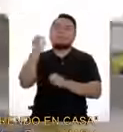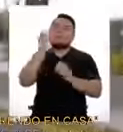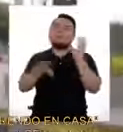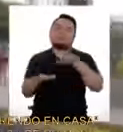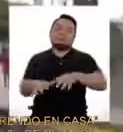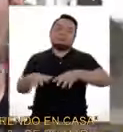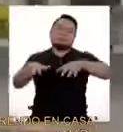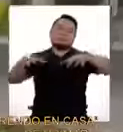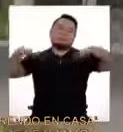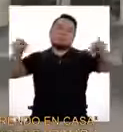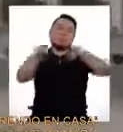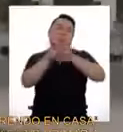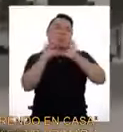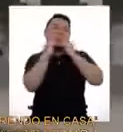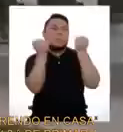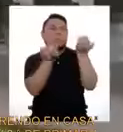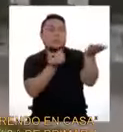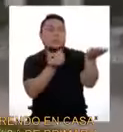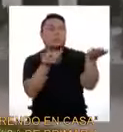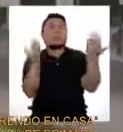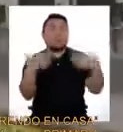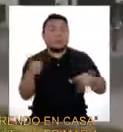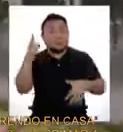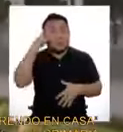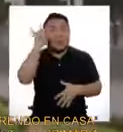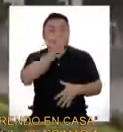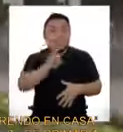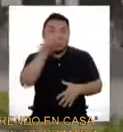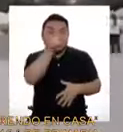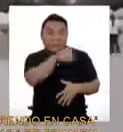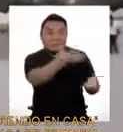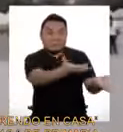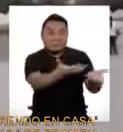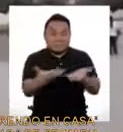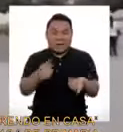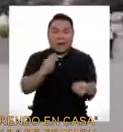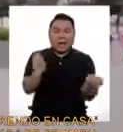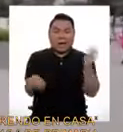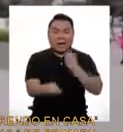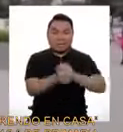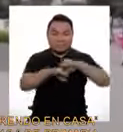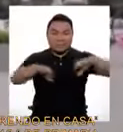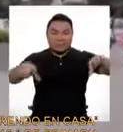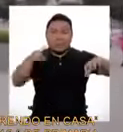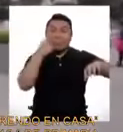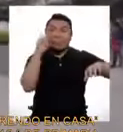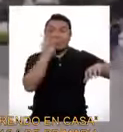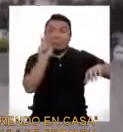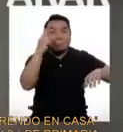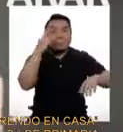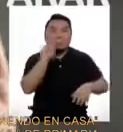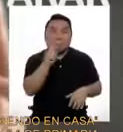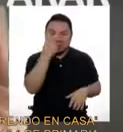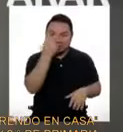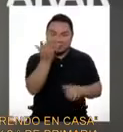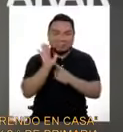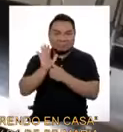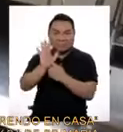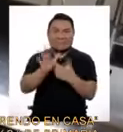llenar 3 estadios. Lo bueno es que la mitad puede usarse para fabricar nuevas cosas. Y si nunca has visto cómo se hace, aquí te muestro en 3 pasos.